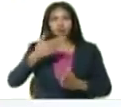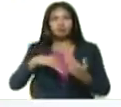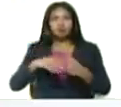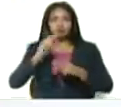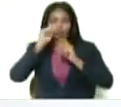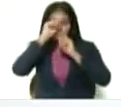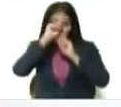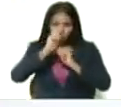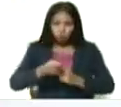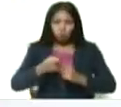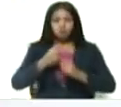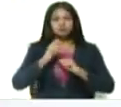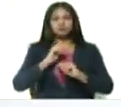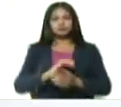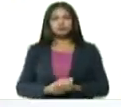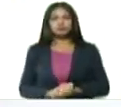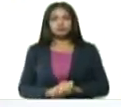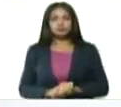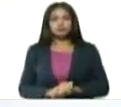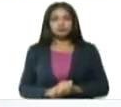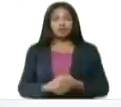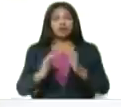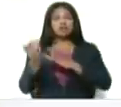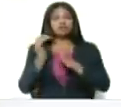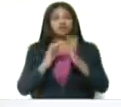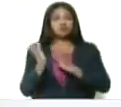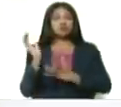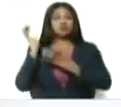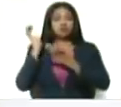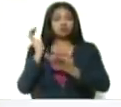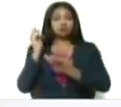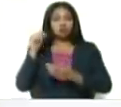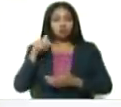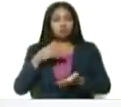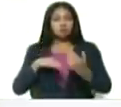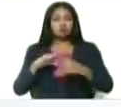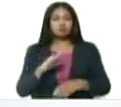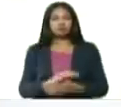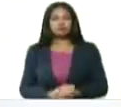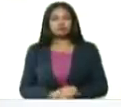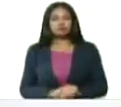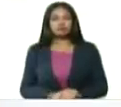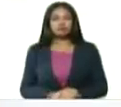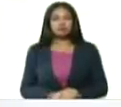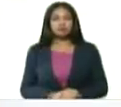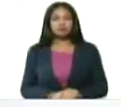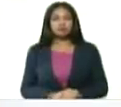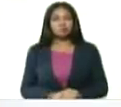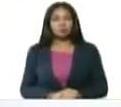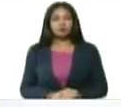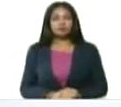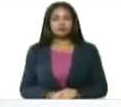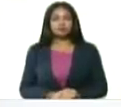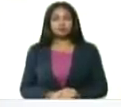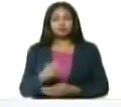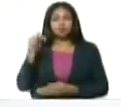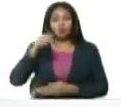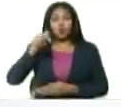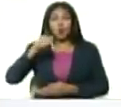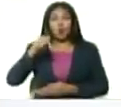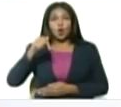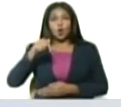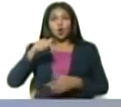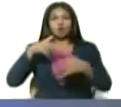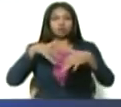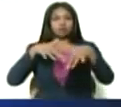rendirle homenaje a Jesús de Nazaret, al Nazareno. Hoy hubo una procesión